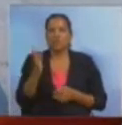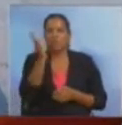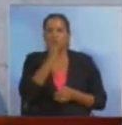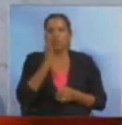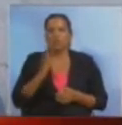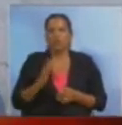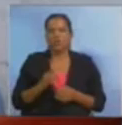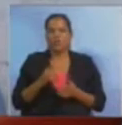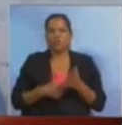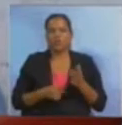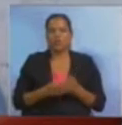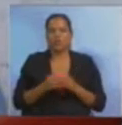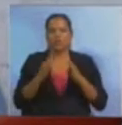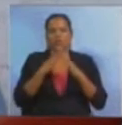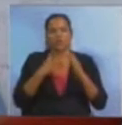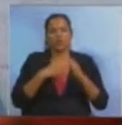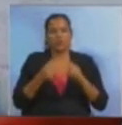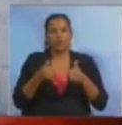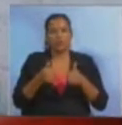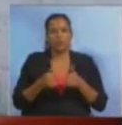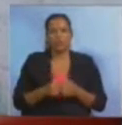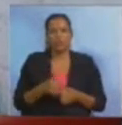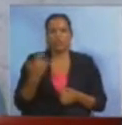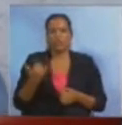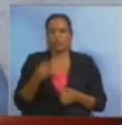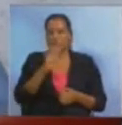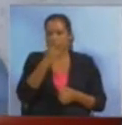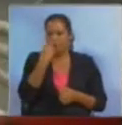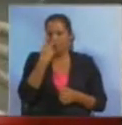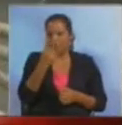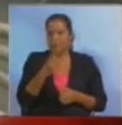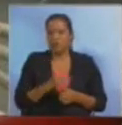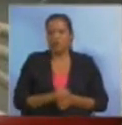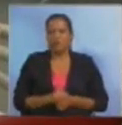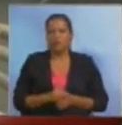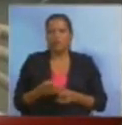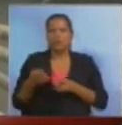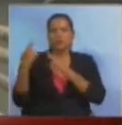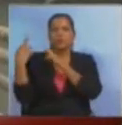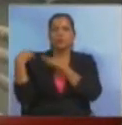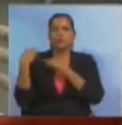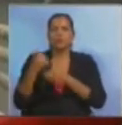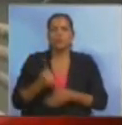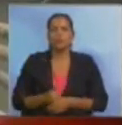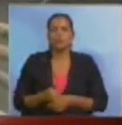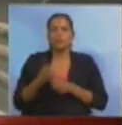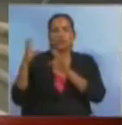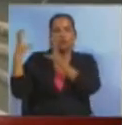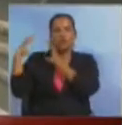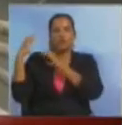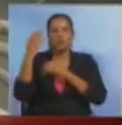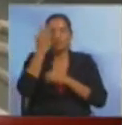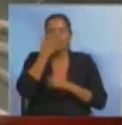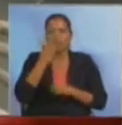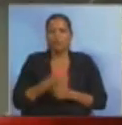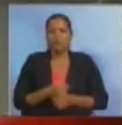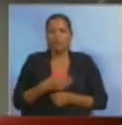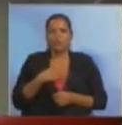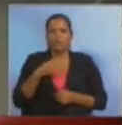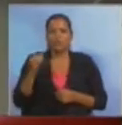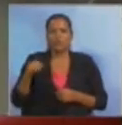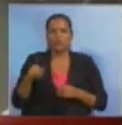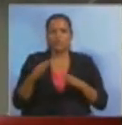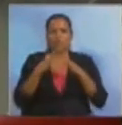eso ha pasado ahora porque la casa estaba bien. Allí se ve la pared resquebrajada. Responsabiliza al municipio de Esmeraldas si su